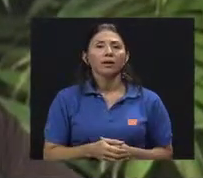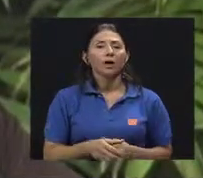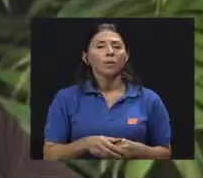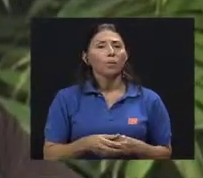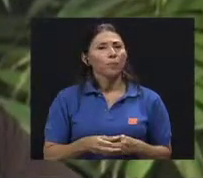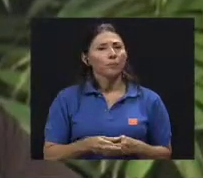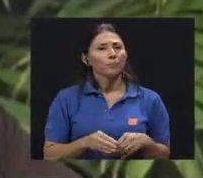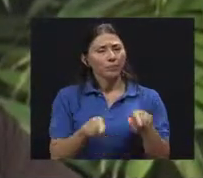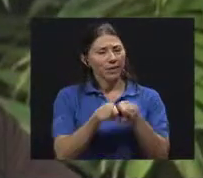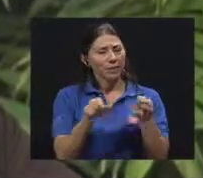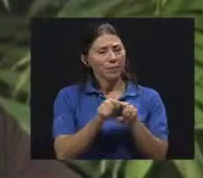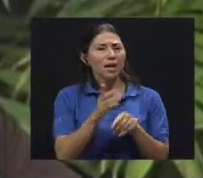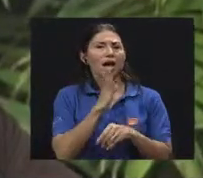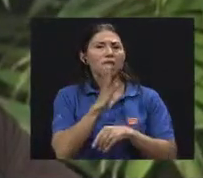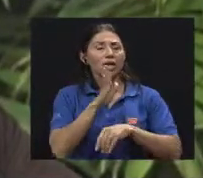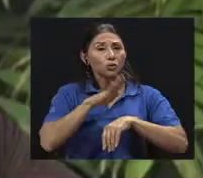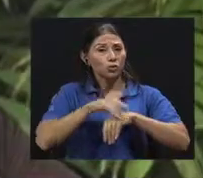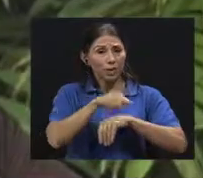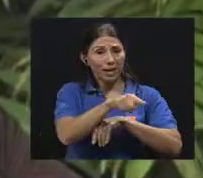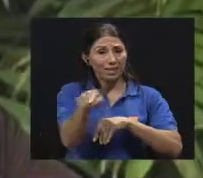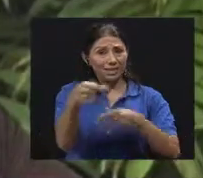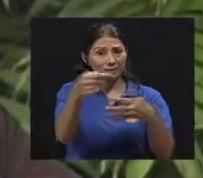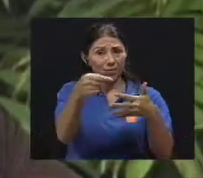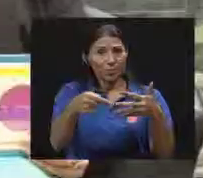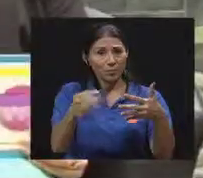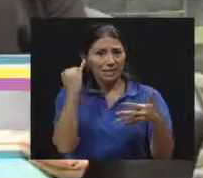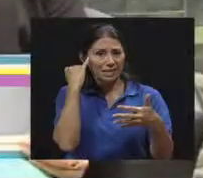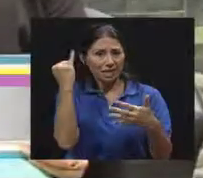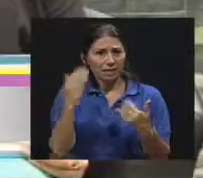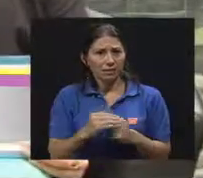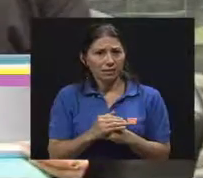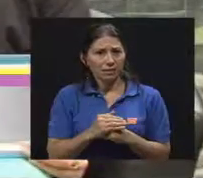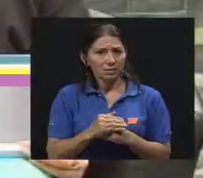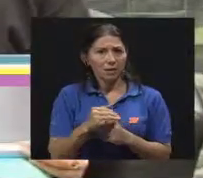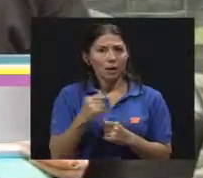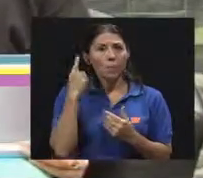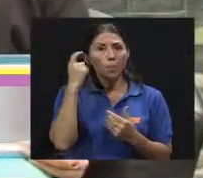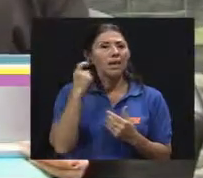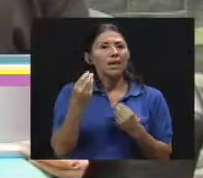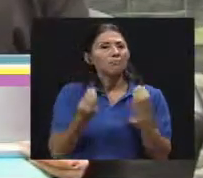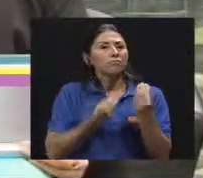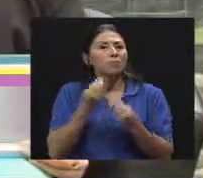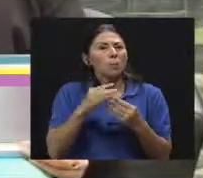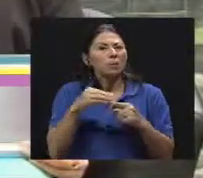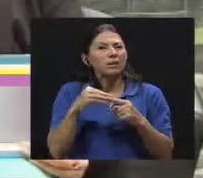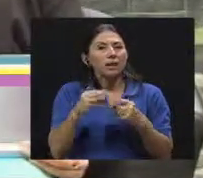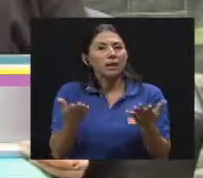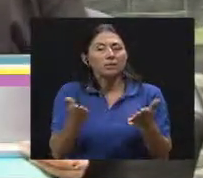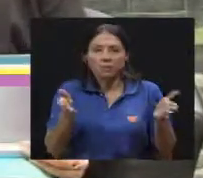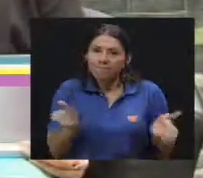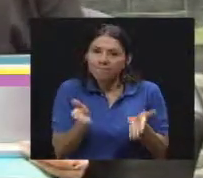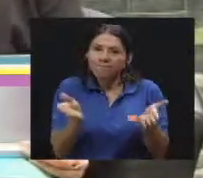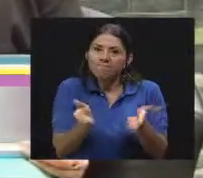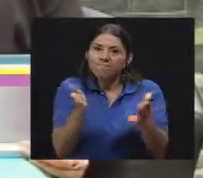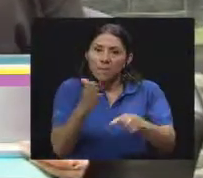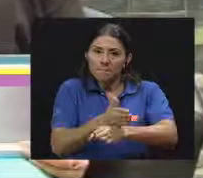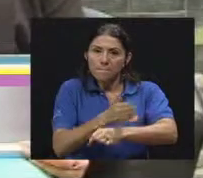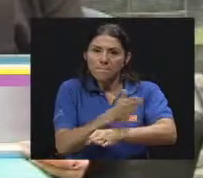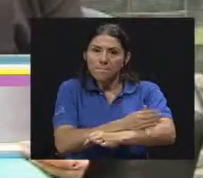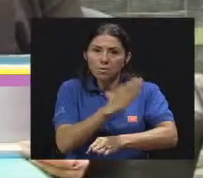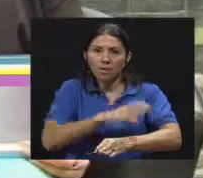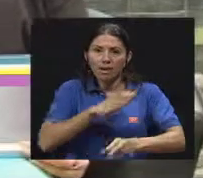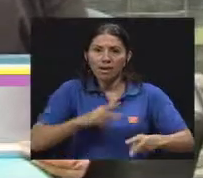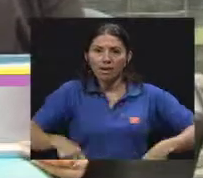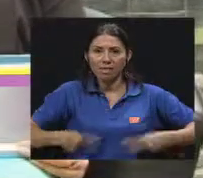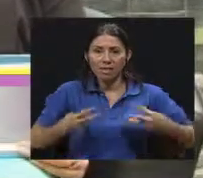también de estas iniciativas, porque yo creo que tal vez el motor principal es esto, ¿verdad? Mejorar la calidad de vida, la salud mental de estas